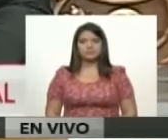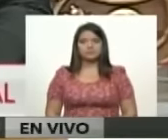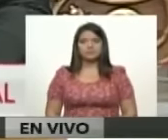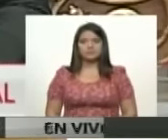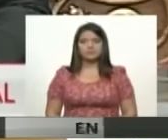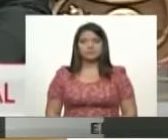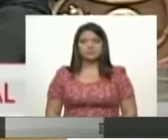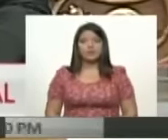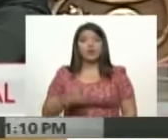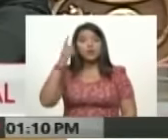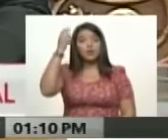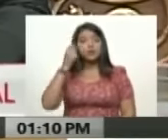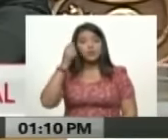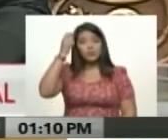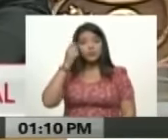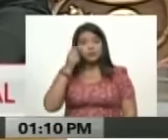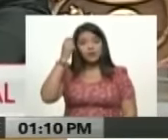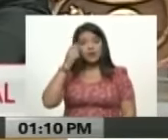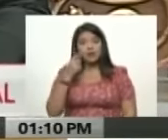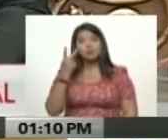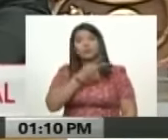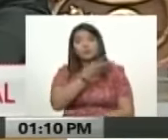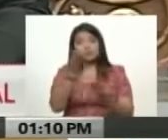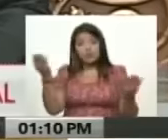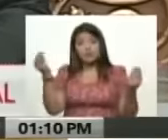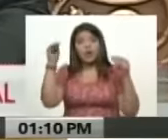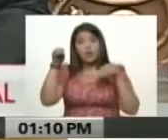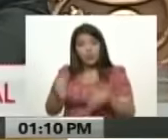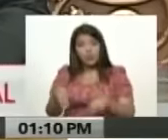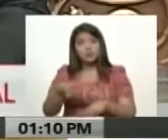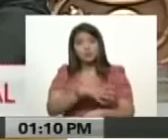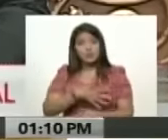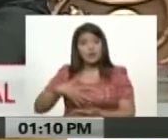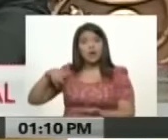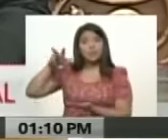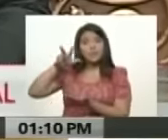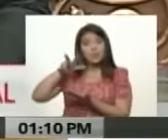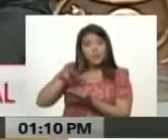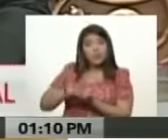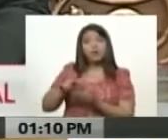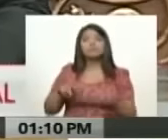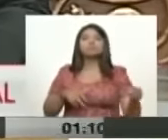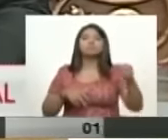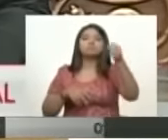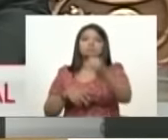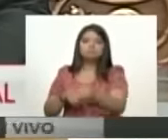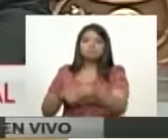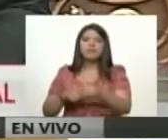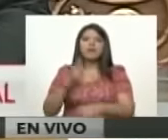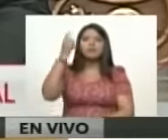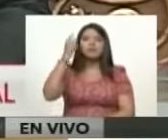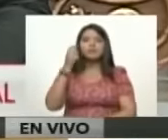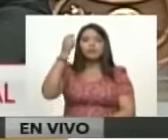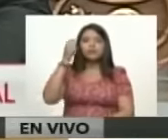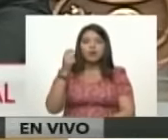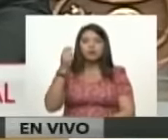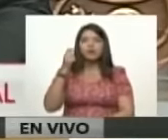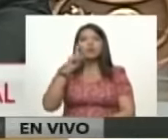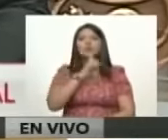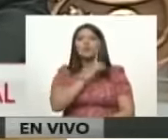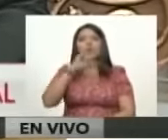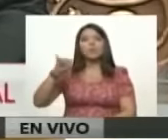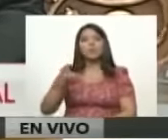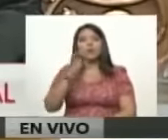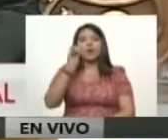Los diputados y diputadas que estén de acuerdo con aprobar la designación del diputado José